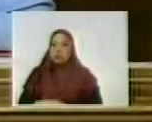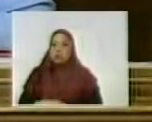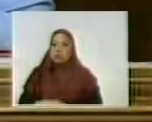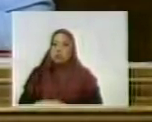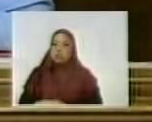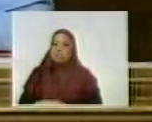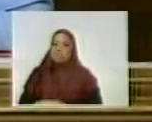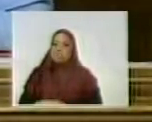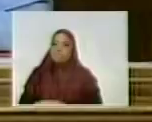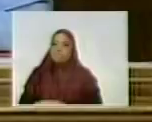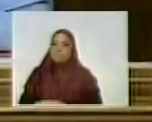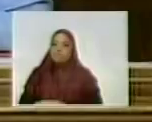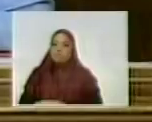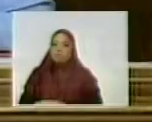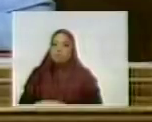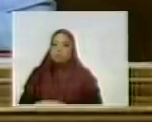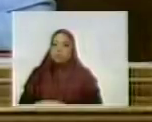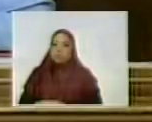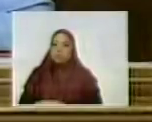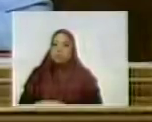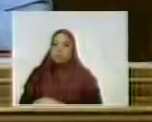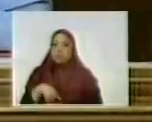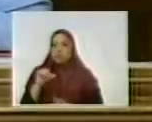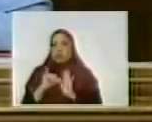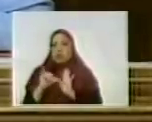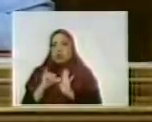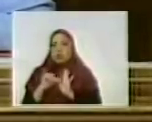Alí Rodríguez Araque, aquí en la sede